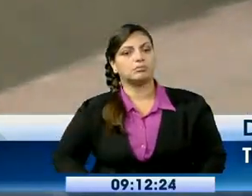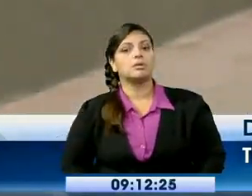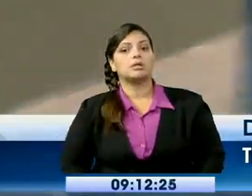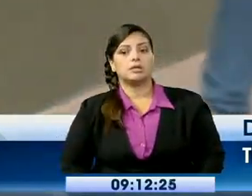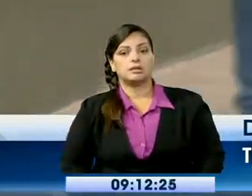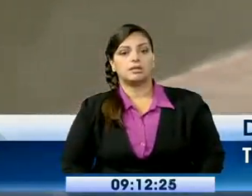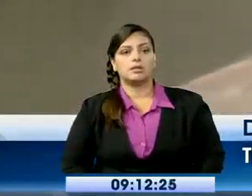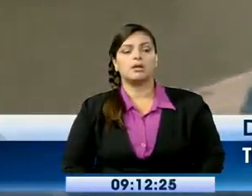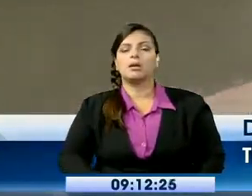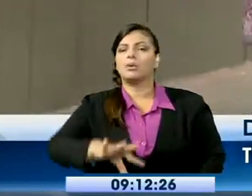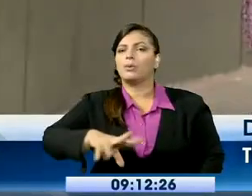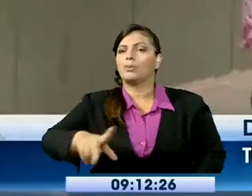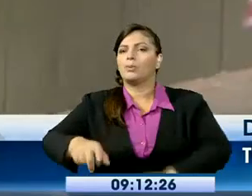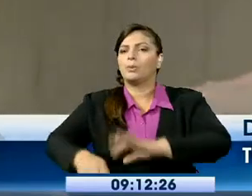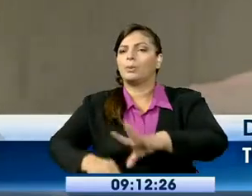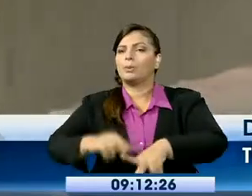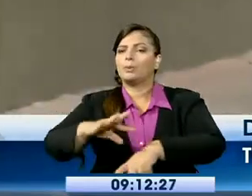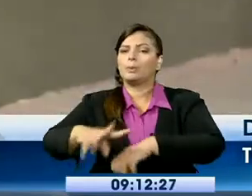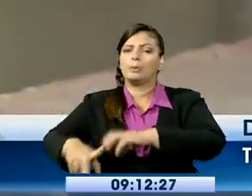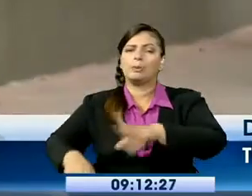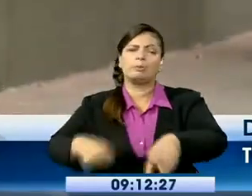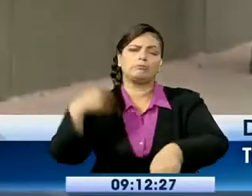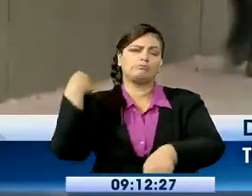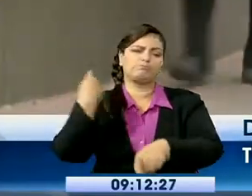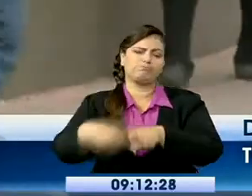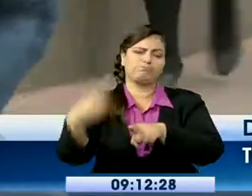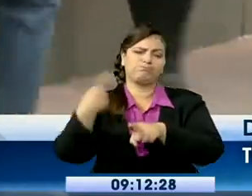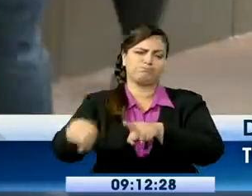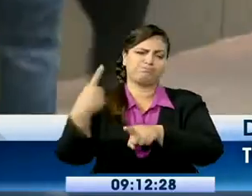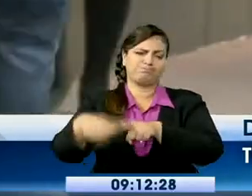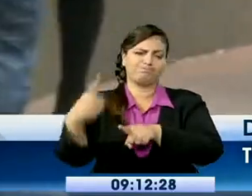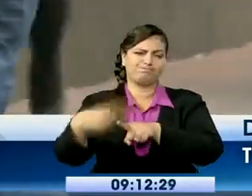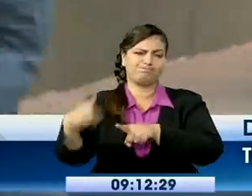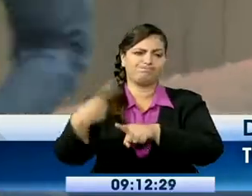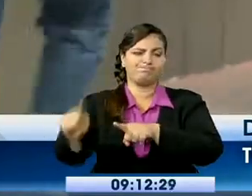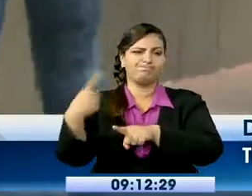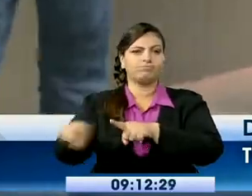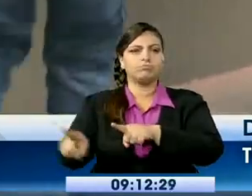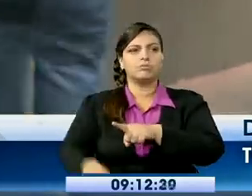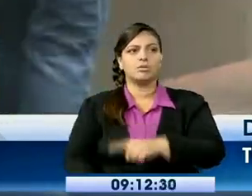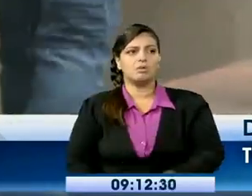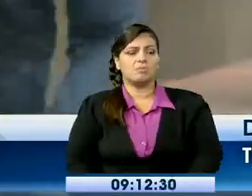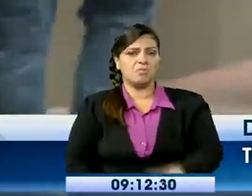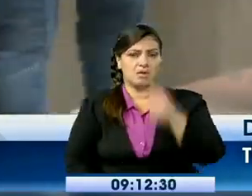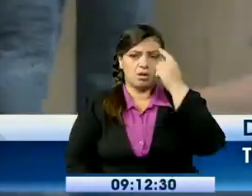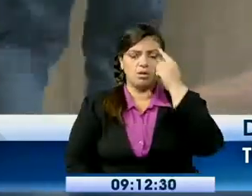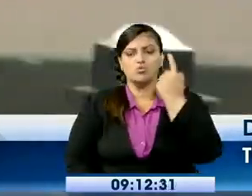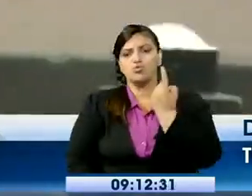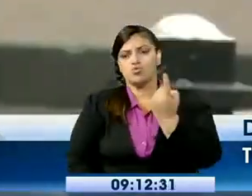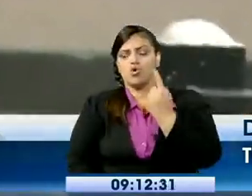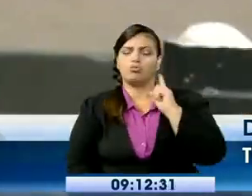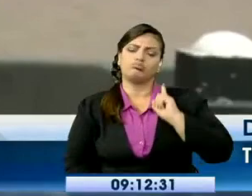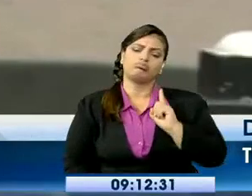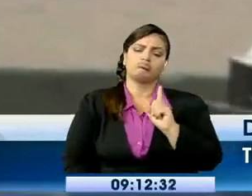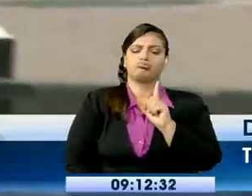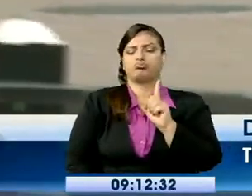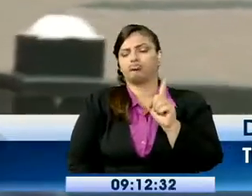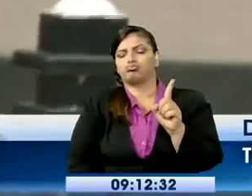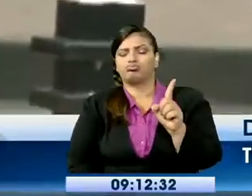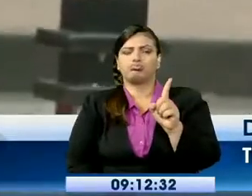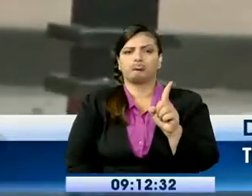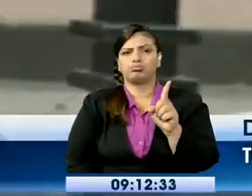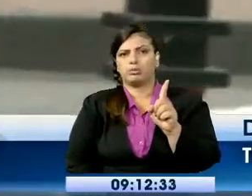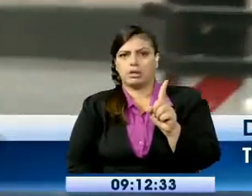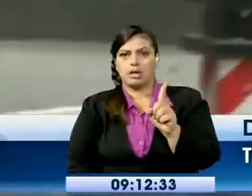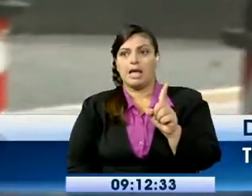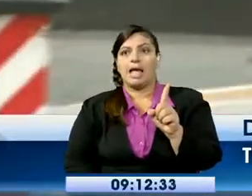las denuncias de las personas que fueron víctimas de los sospechosos, aprovechaban que caminaban solos o estaban en algún punto donde el tráfico era bajo para